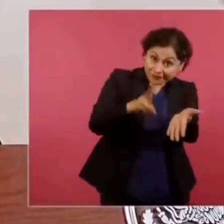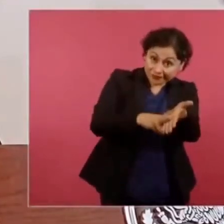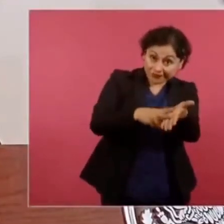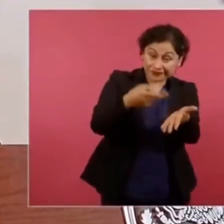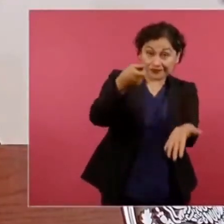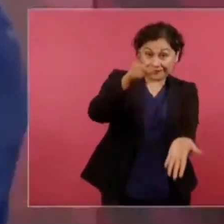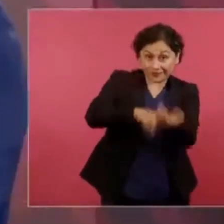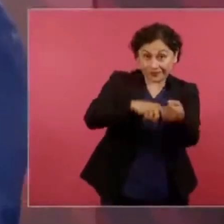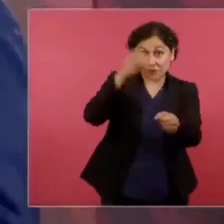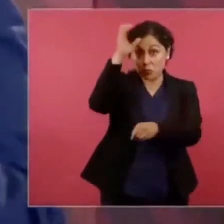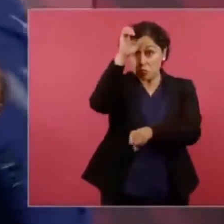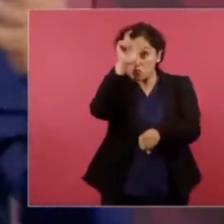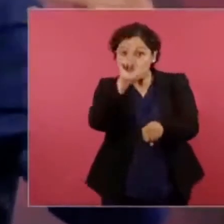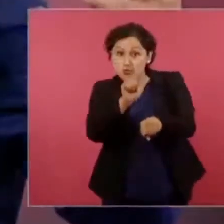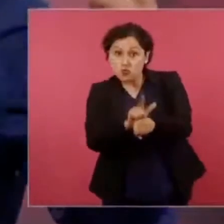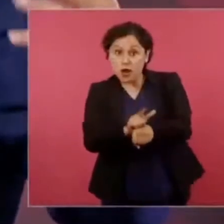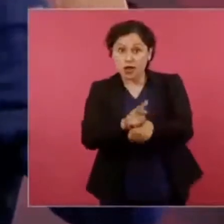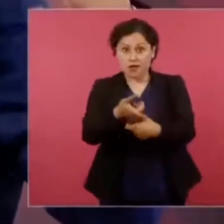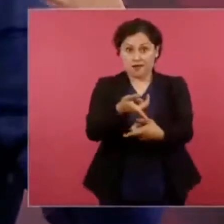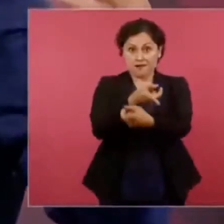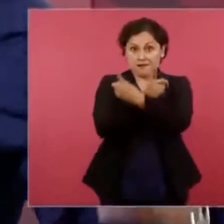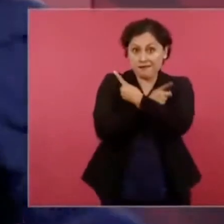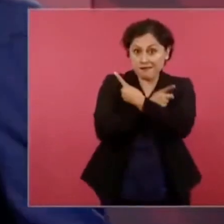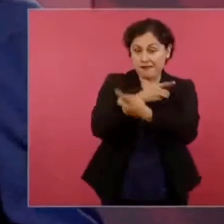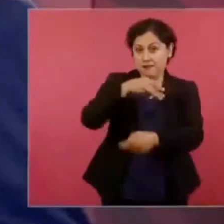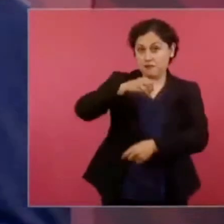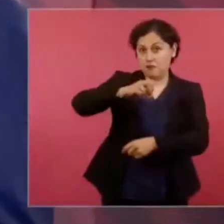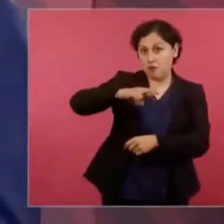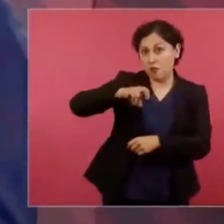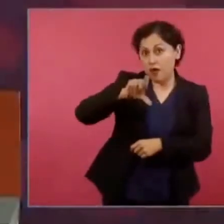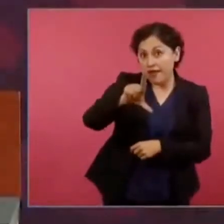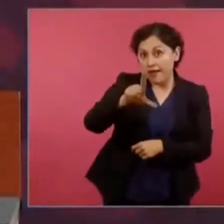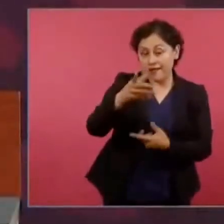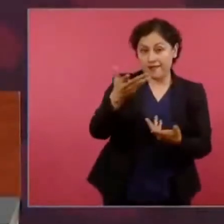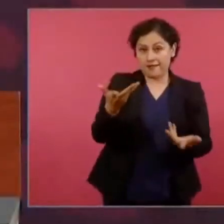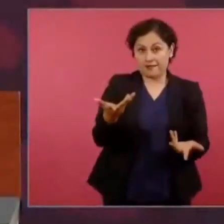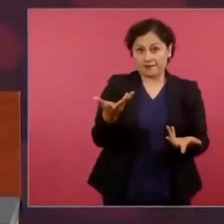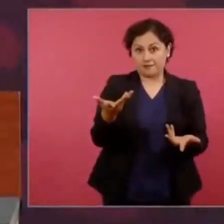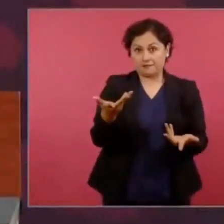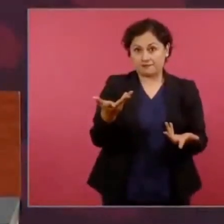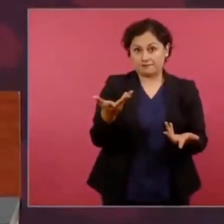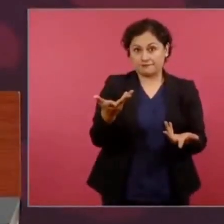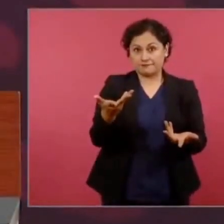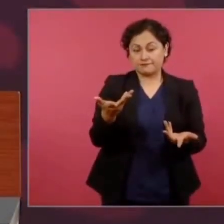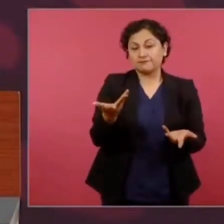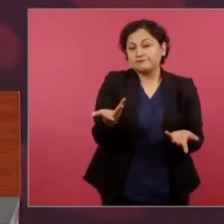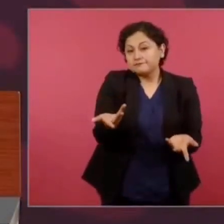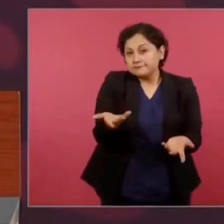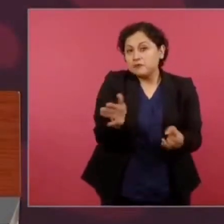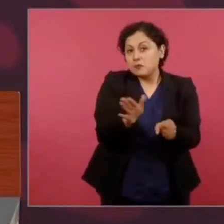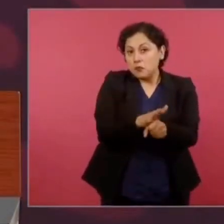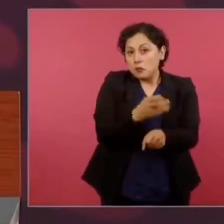culturales, morales, espirituales. Por eso no me voy a cansar de repetir